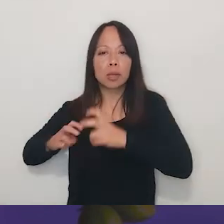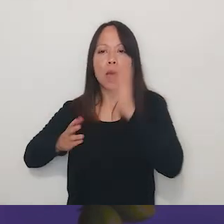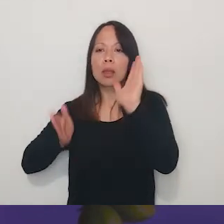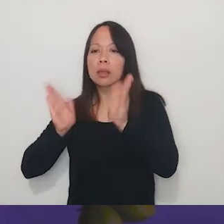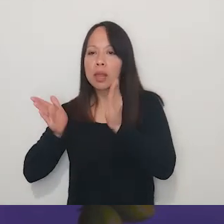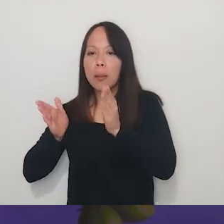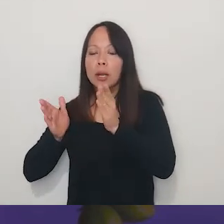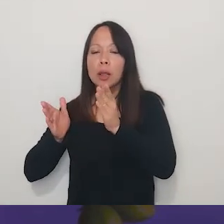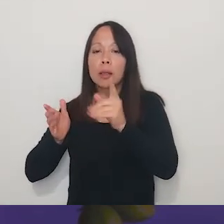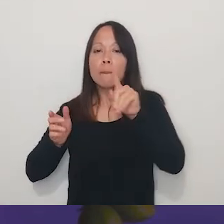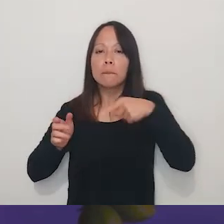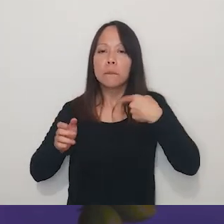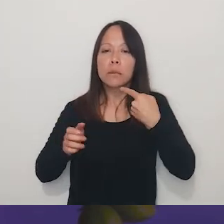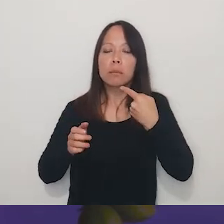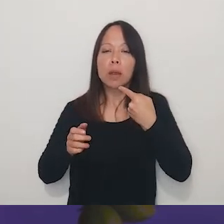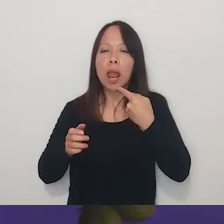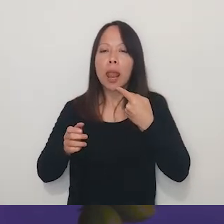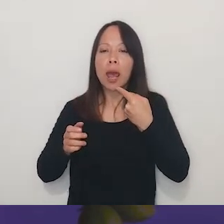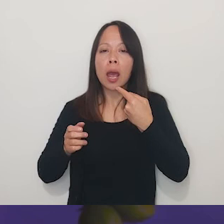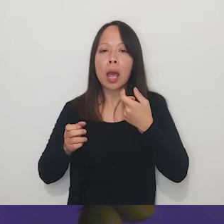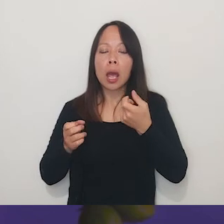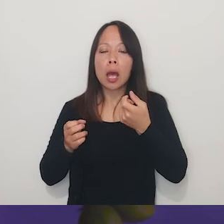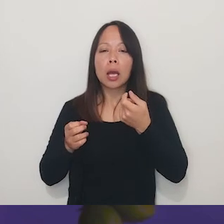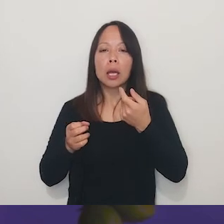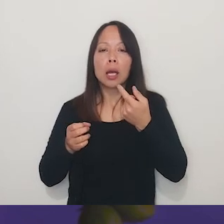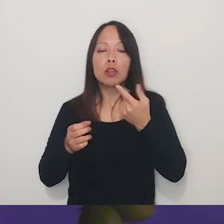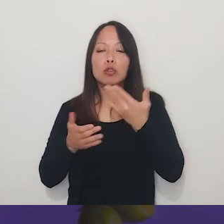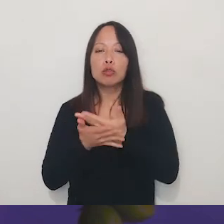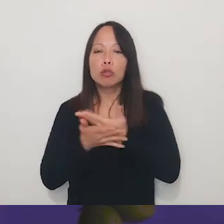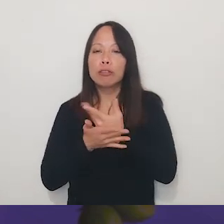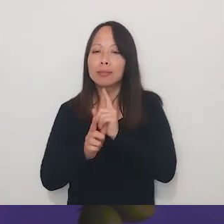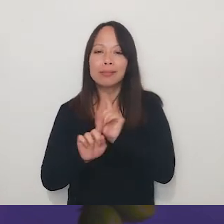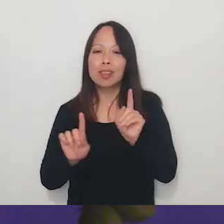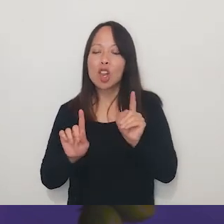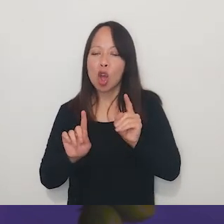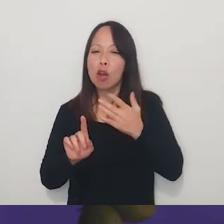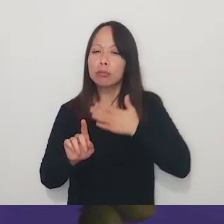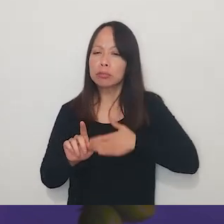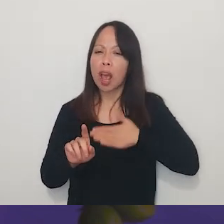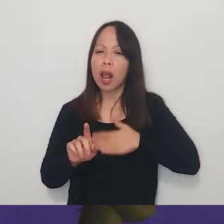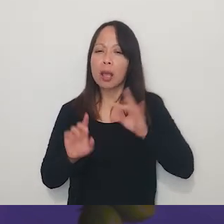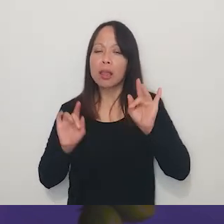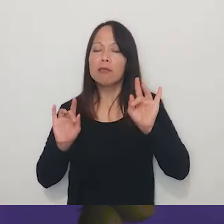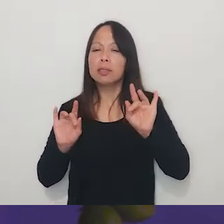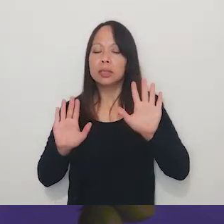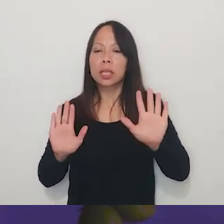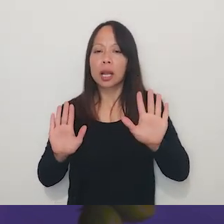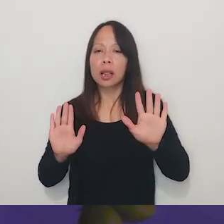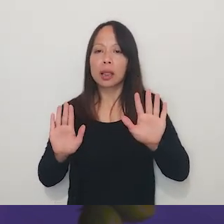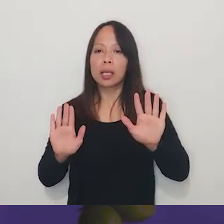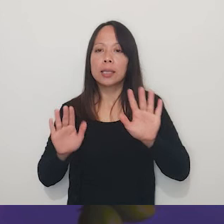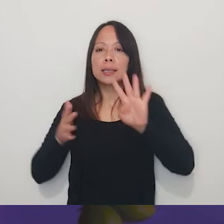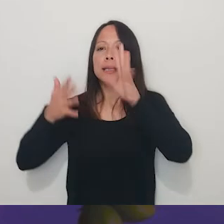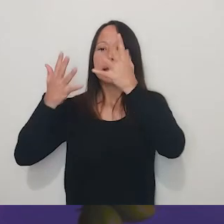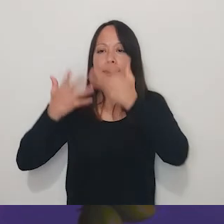estudiado, el tratamiento evita secuelas, evita sufrimiento y sobre todo acorta el viaje al diagnóstico. Es difícil porque es